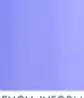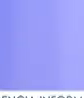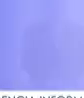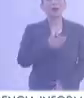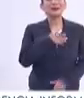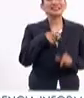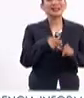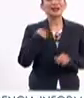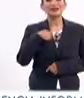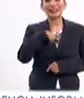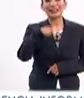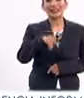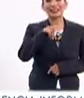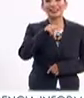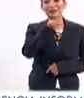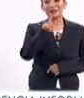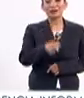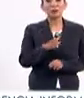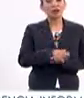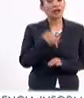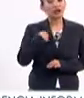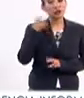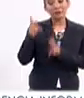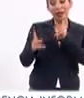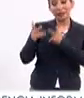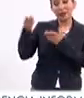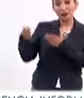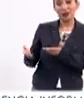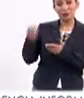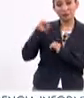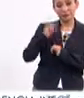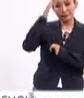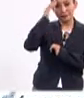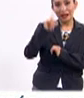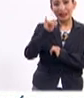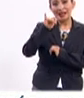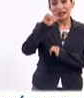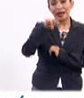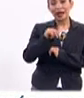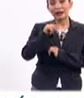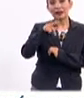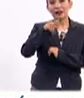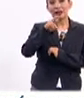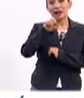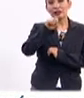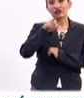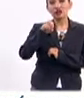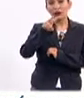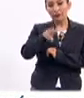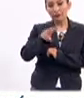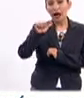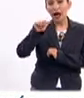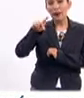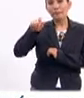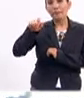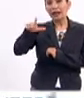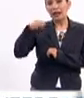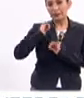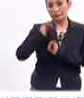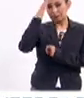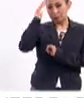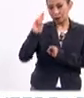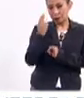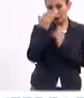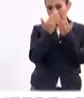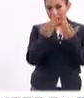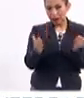Qué bueno que siguen con nosotros en Interfaz porque estábamos platicando con la rectora Lilian Kravtsov Appel. Ella es rectora de la